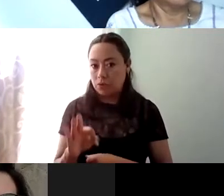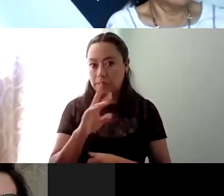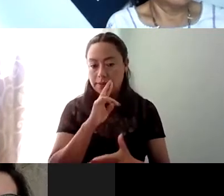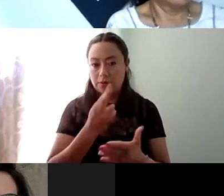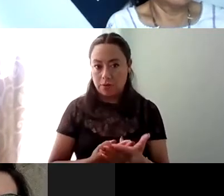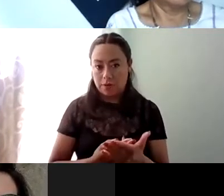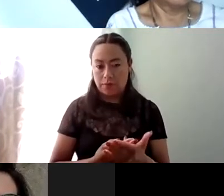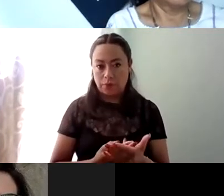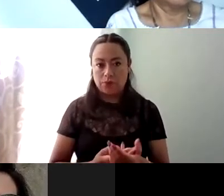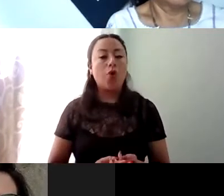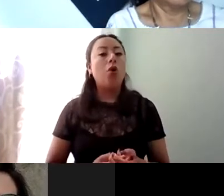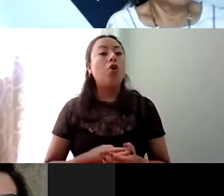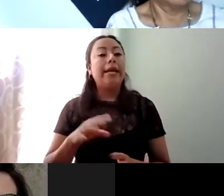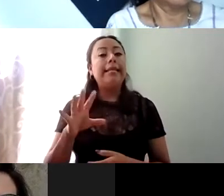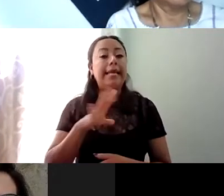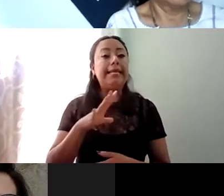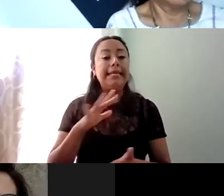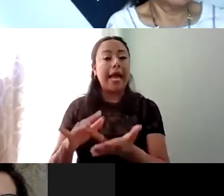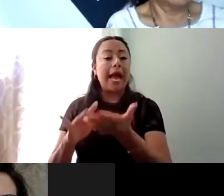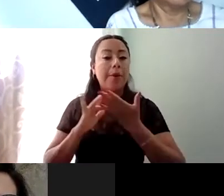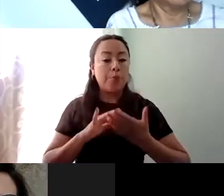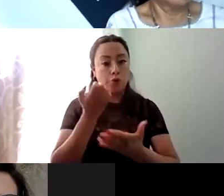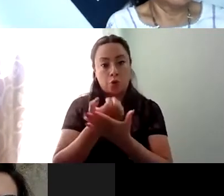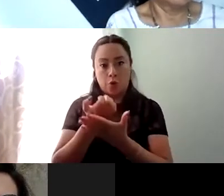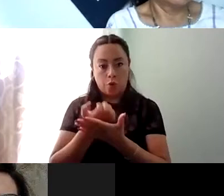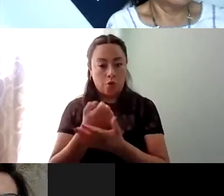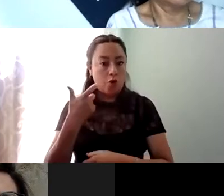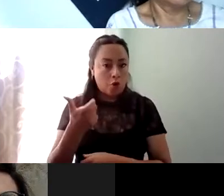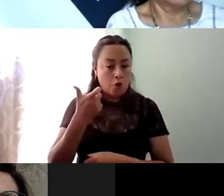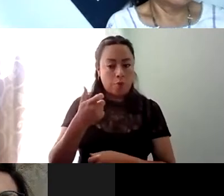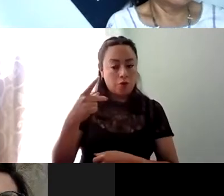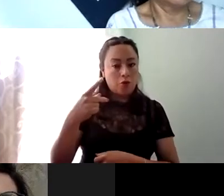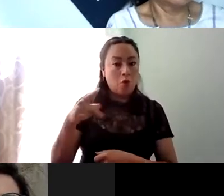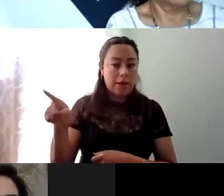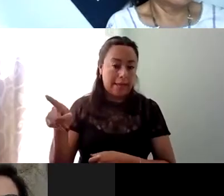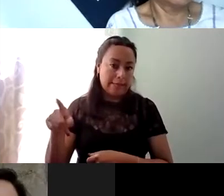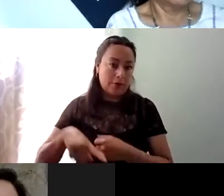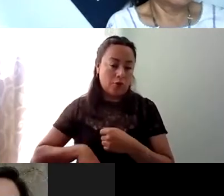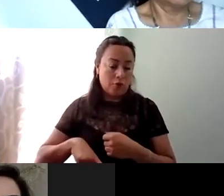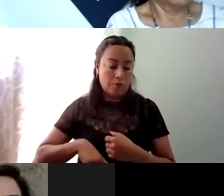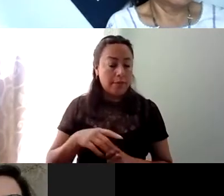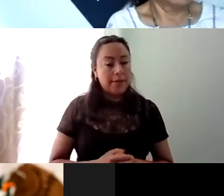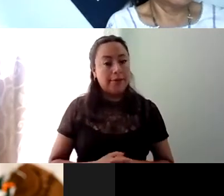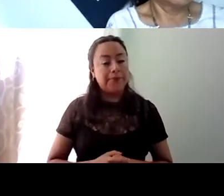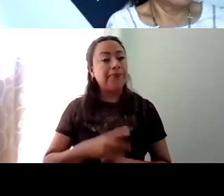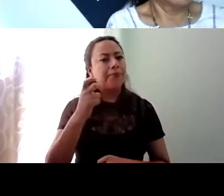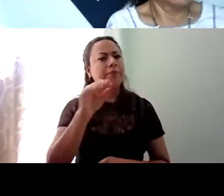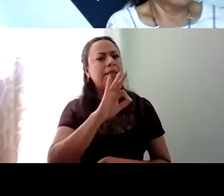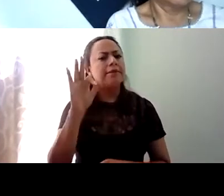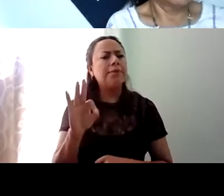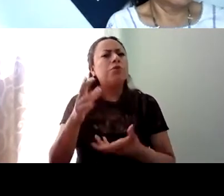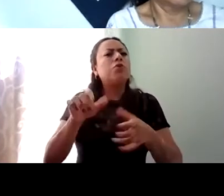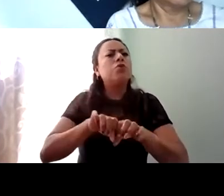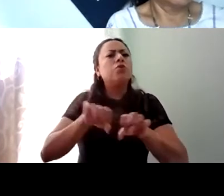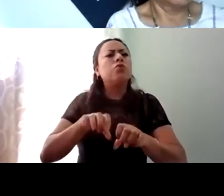apoyo económico por parte del gobierno, y hay que decir que ese porcentaje se logró en su gran mayoría gracias a